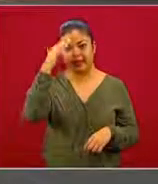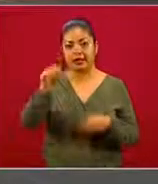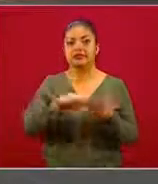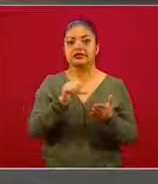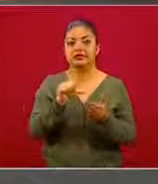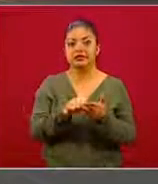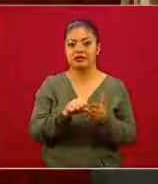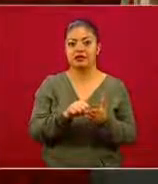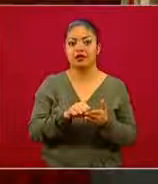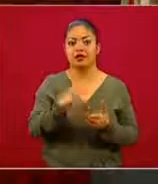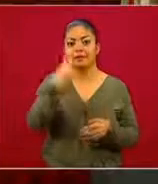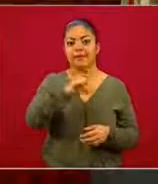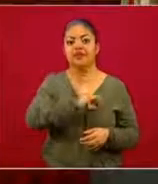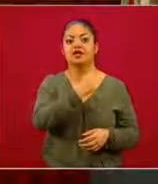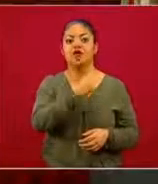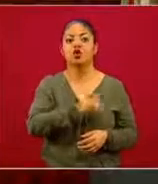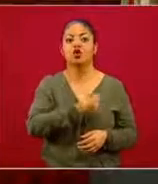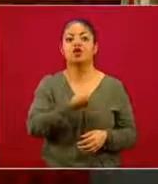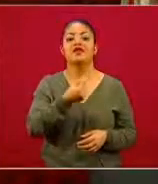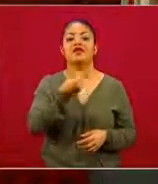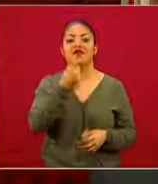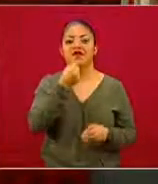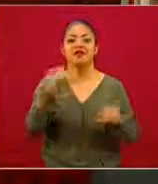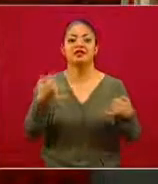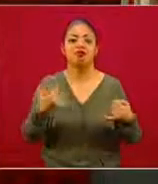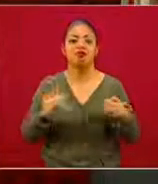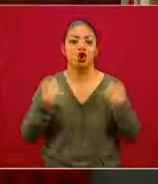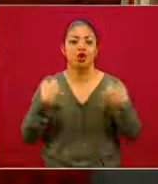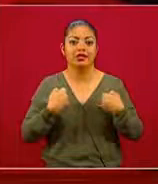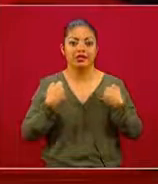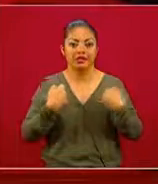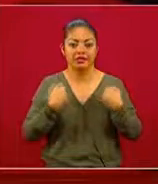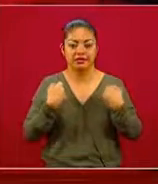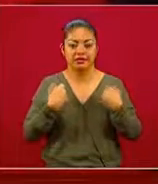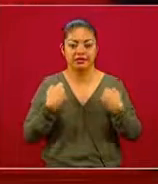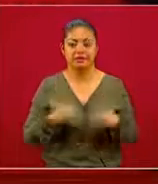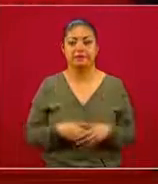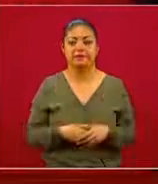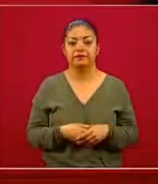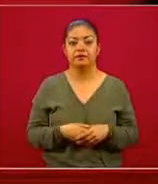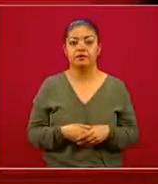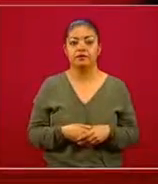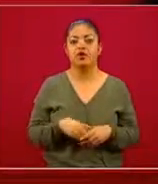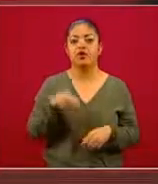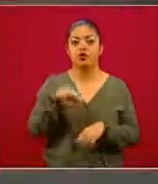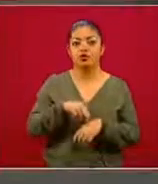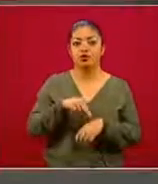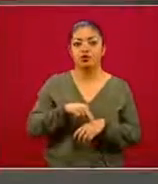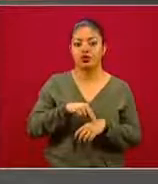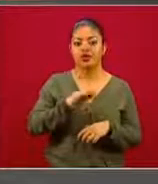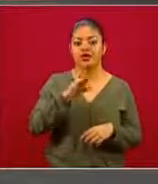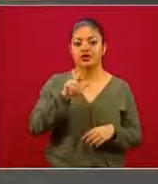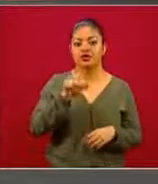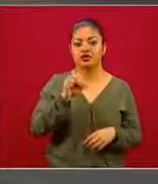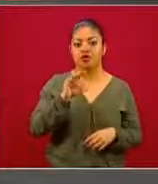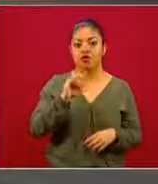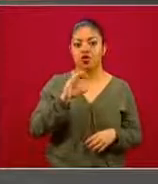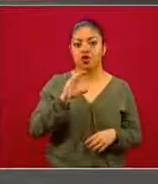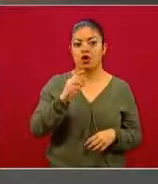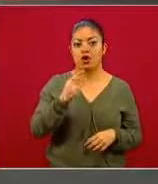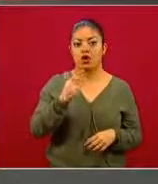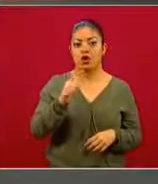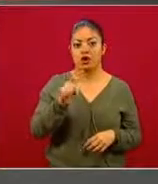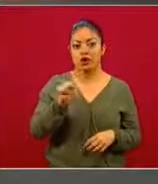Salud Director de la of the Infancia National y Center Adolescencia, for Childhood CENCIA. and Adolescent Health. Está el doctor Francisco Galán, We also have infectólogo Dr. pediatra,